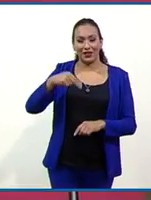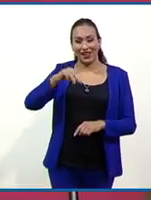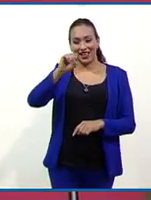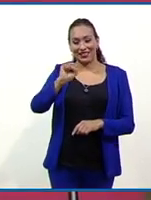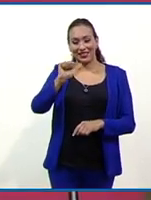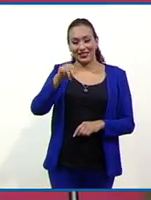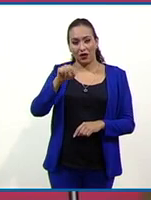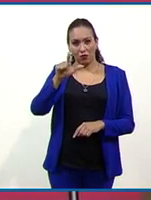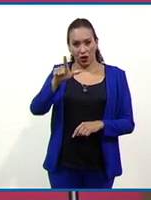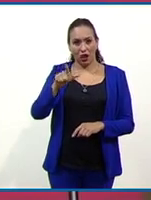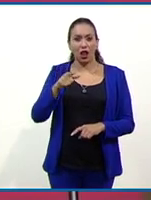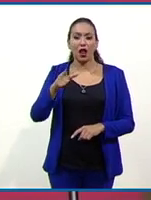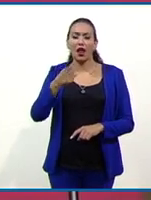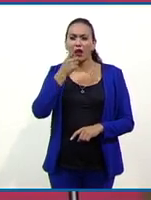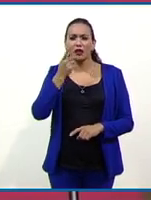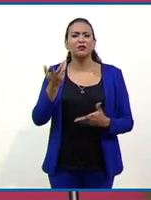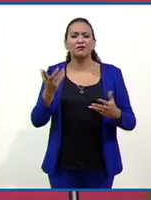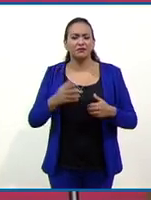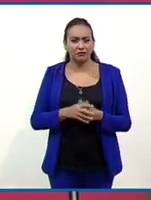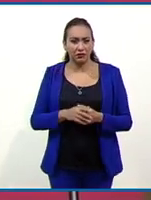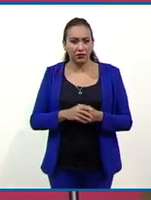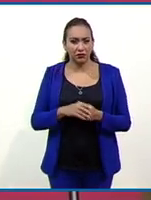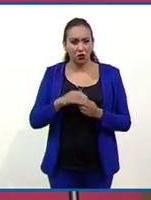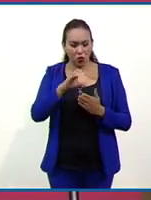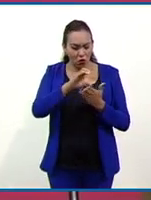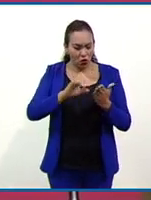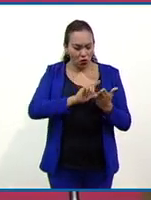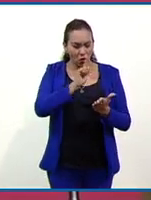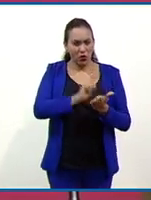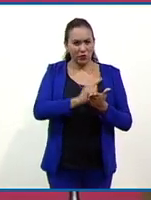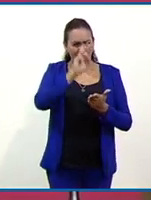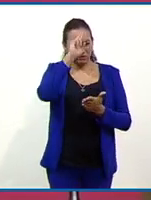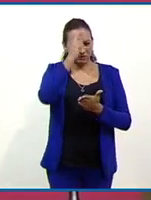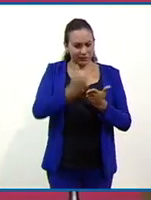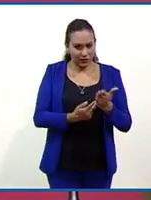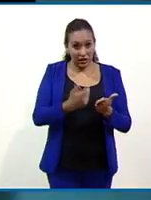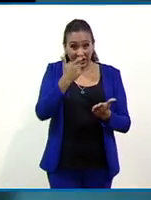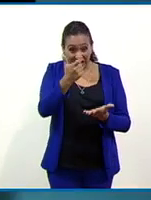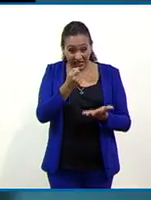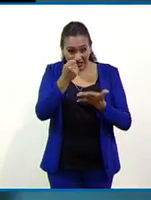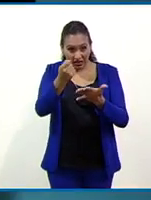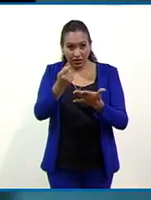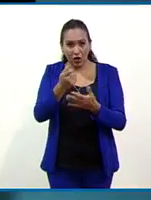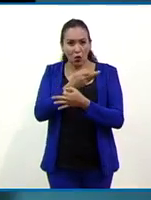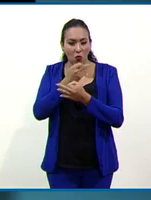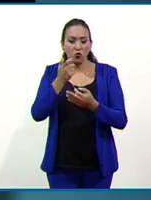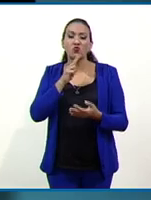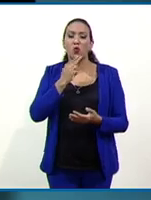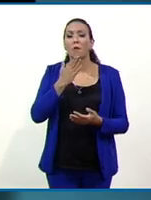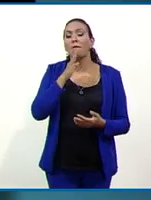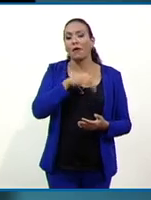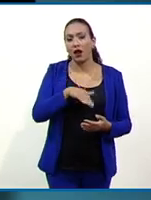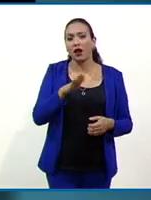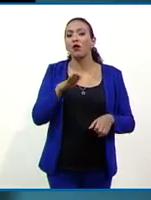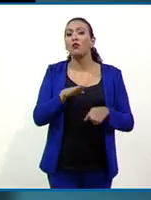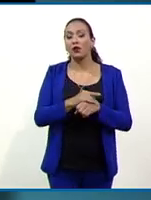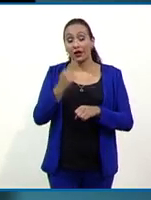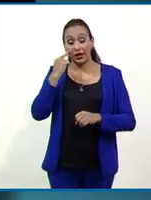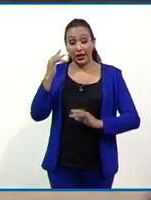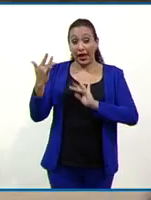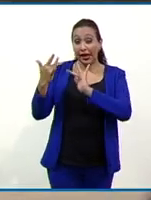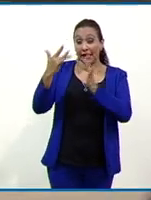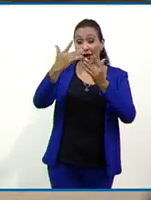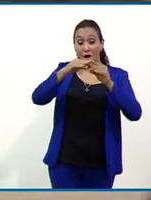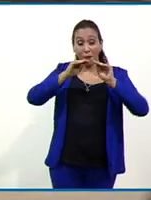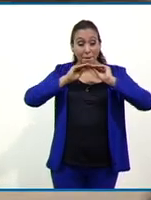García, vulneró principios constitucionales y usó indebidamente recursos públicos, debido a publicaciones en sus redes